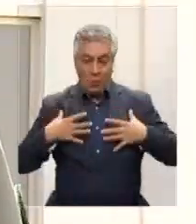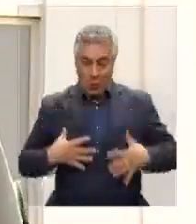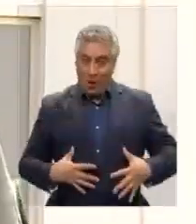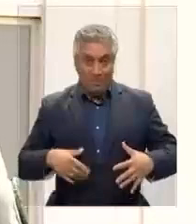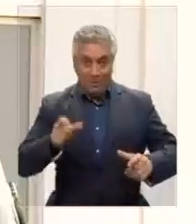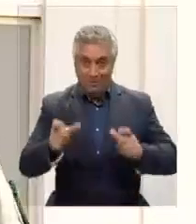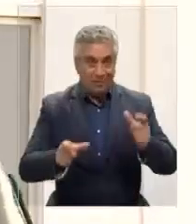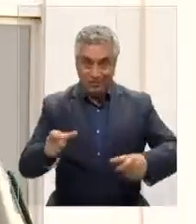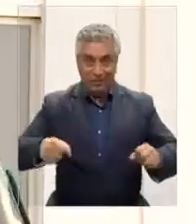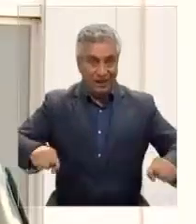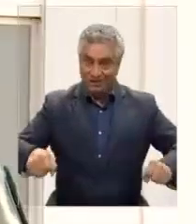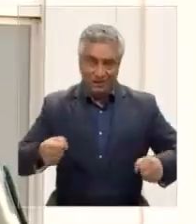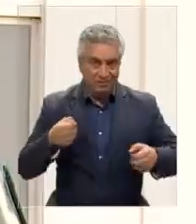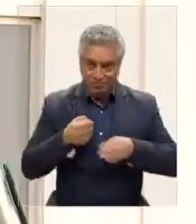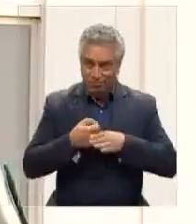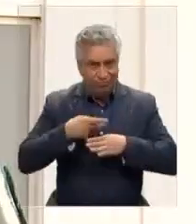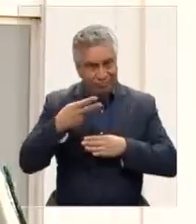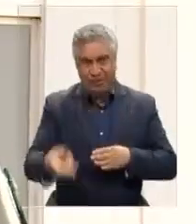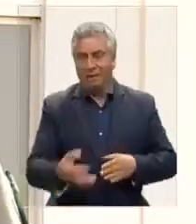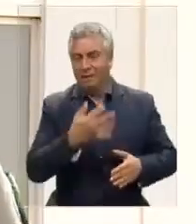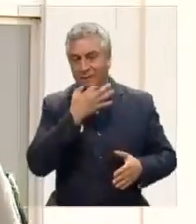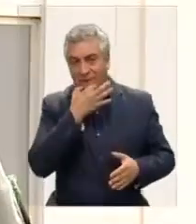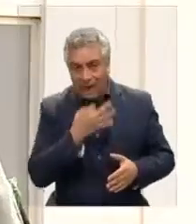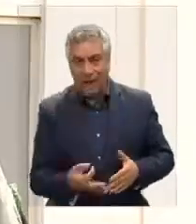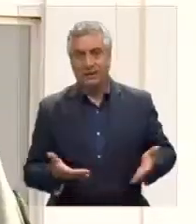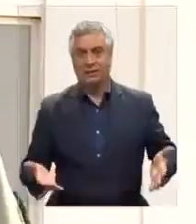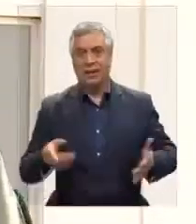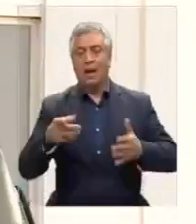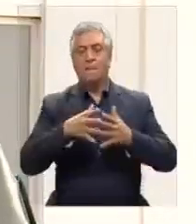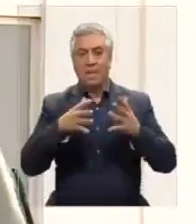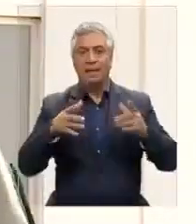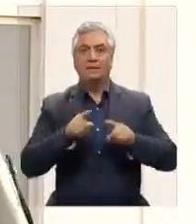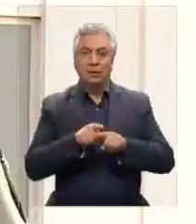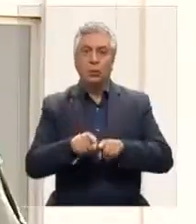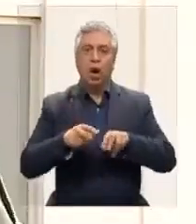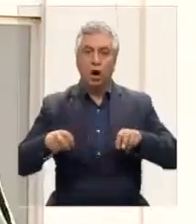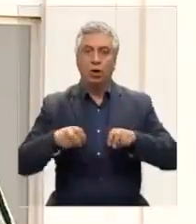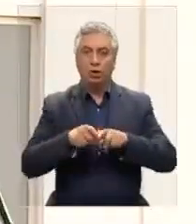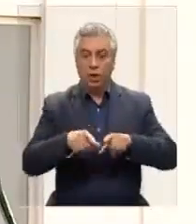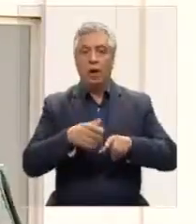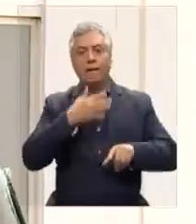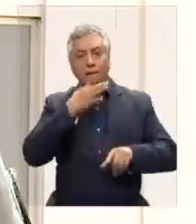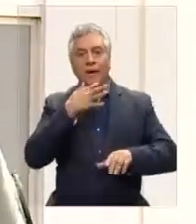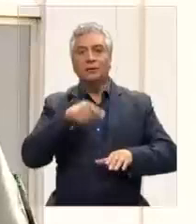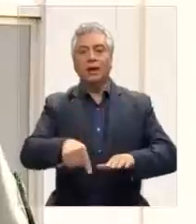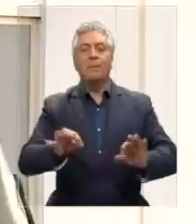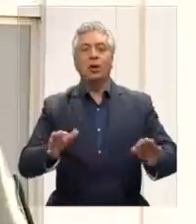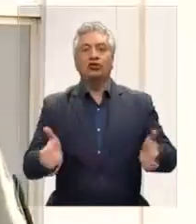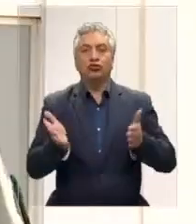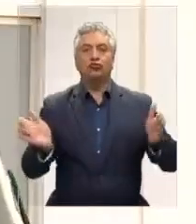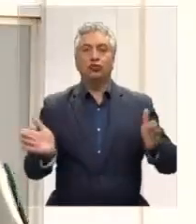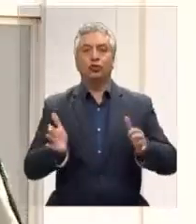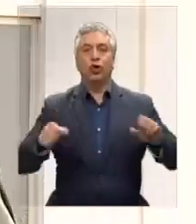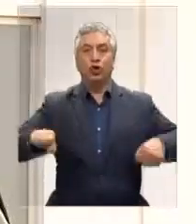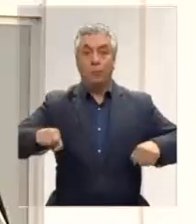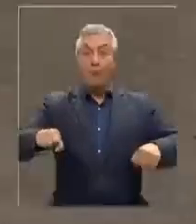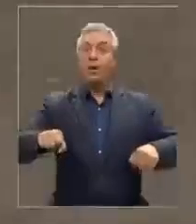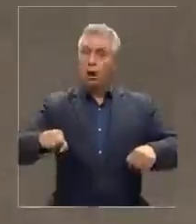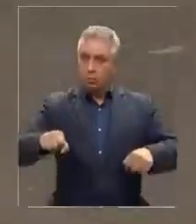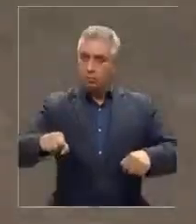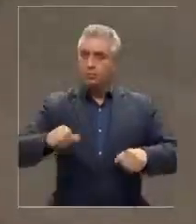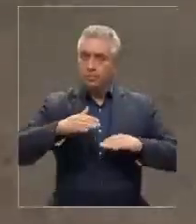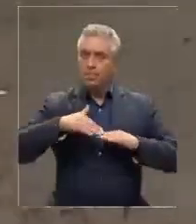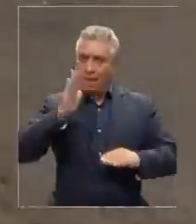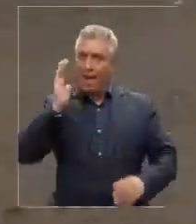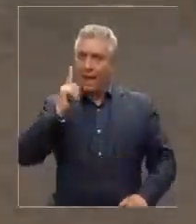en la persona, por tanto es un elemento, si bien es cierto, mucho más asequible, mucho más cómodo muchas veces, pero también es mucho más peligroso.